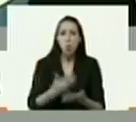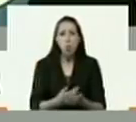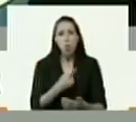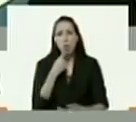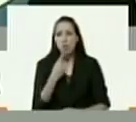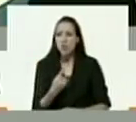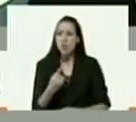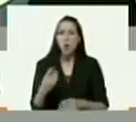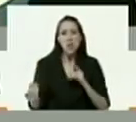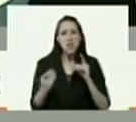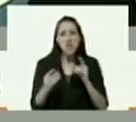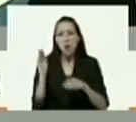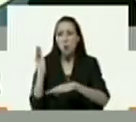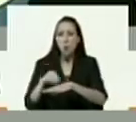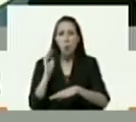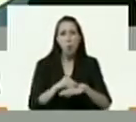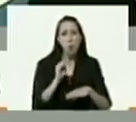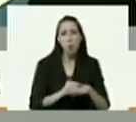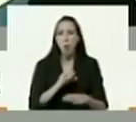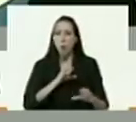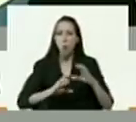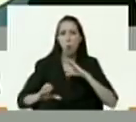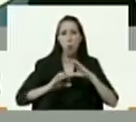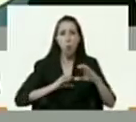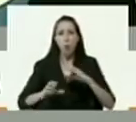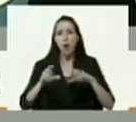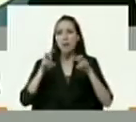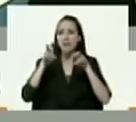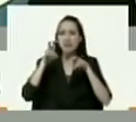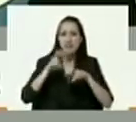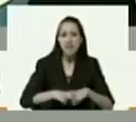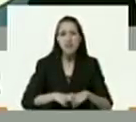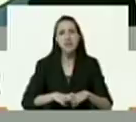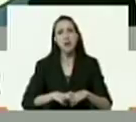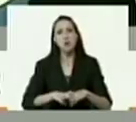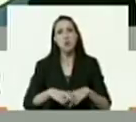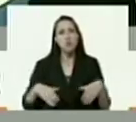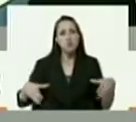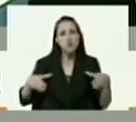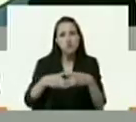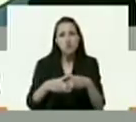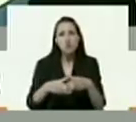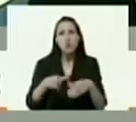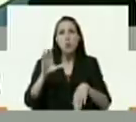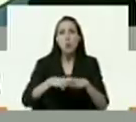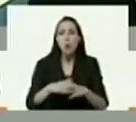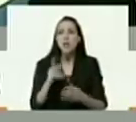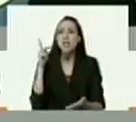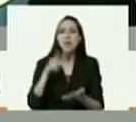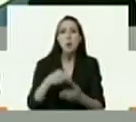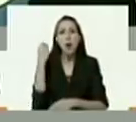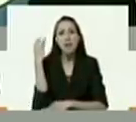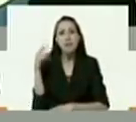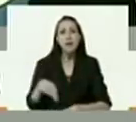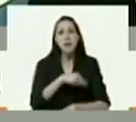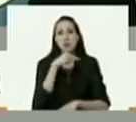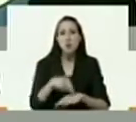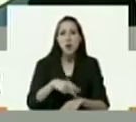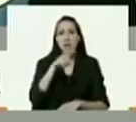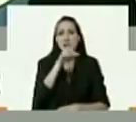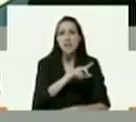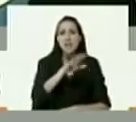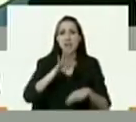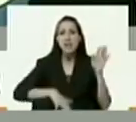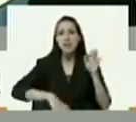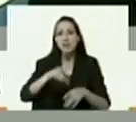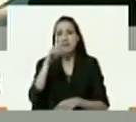diálogo, a con las conversaciones, a sentarnos. El presidente Maduro fue a la Asamblea Nacional el 15 de enero del año 2016,